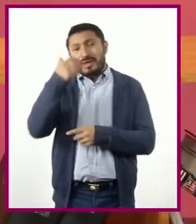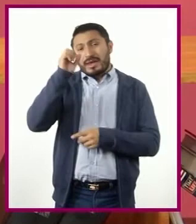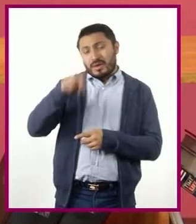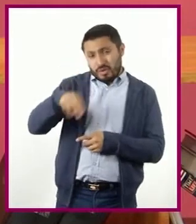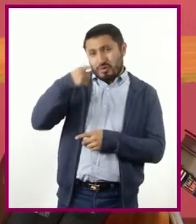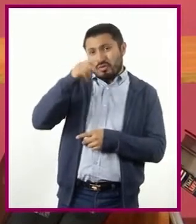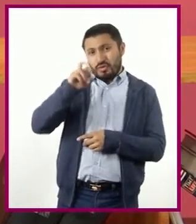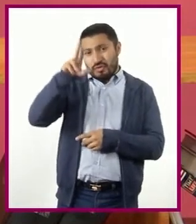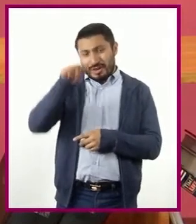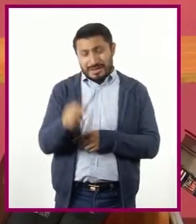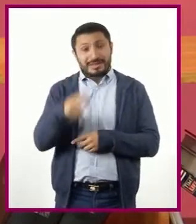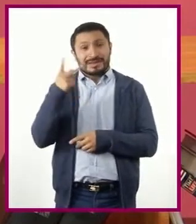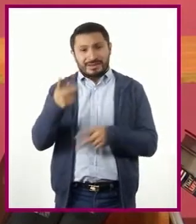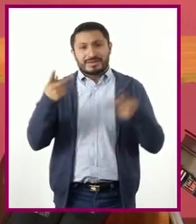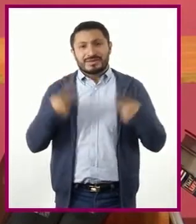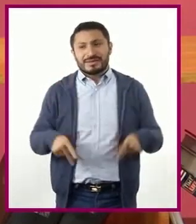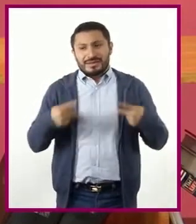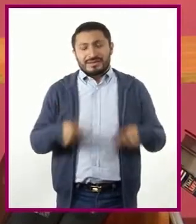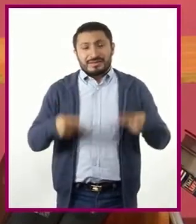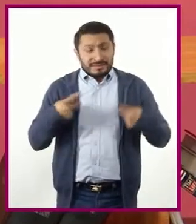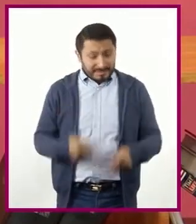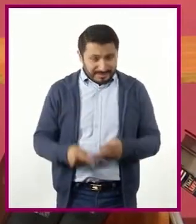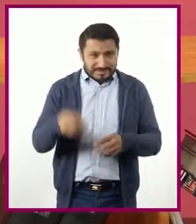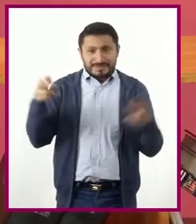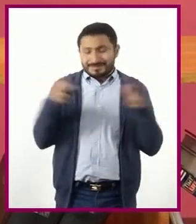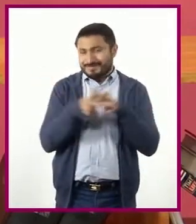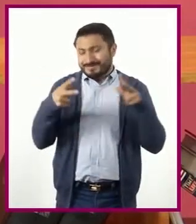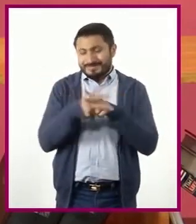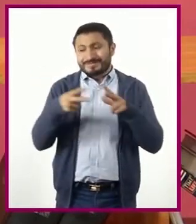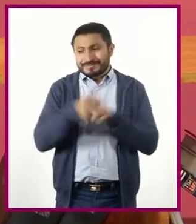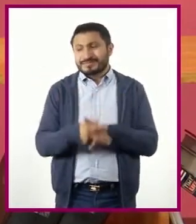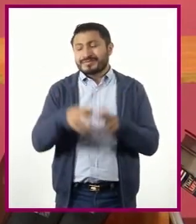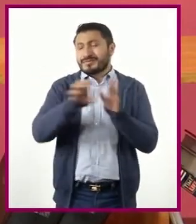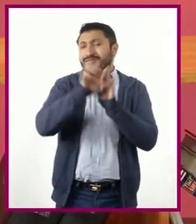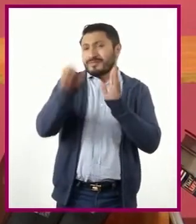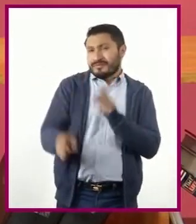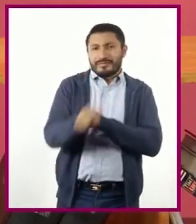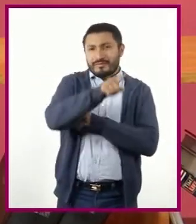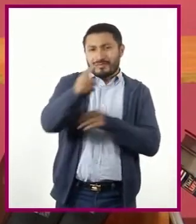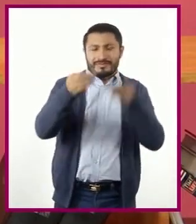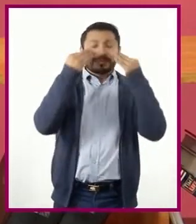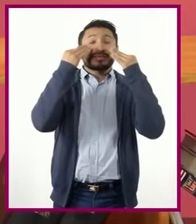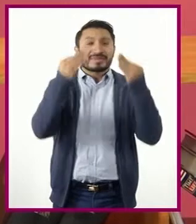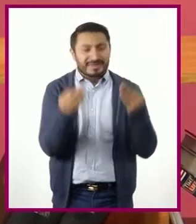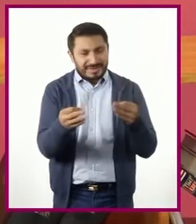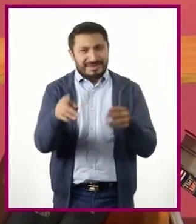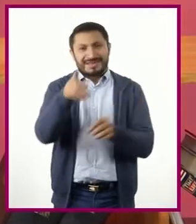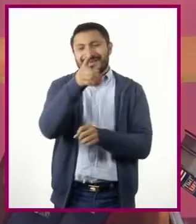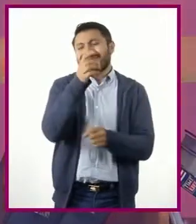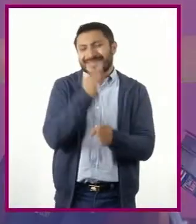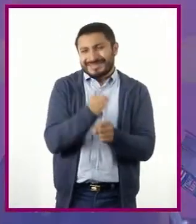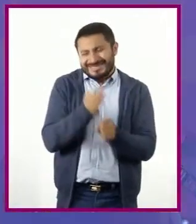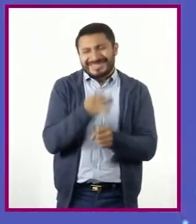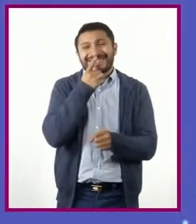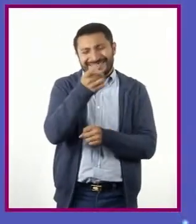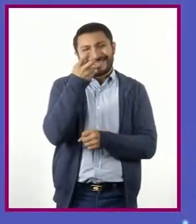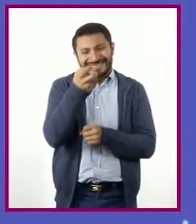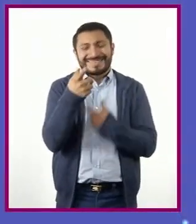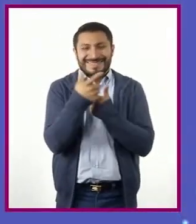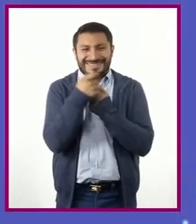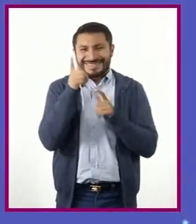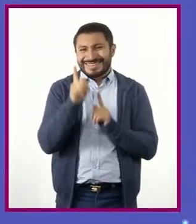se la pasaban peleando. En este ejemplo podrán apreciar el tono burlesco que acabamos de mencionar.